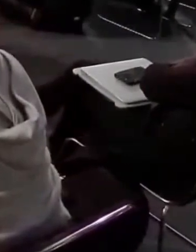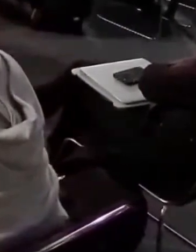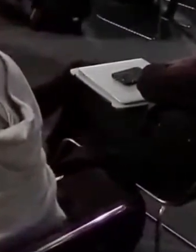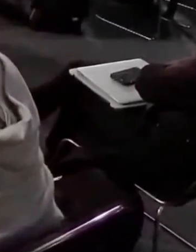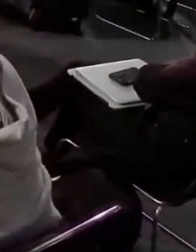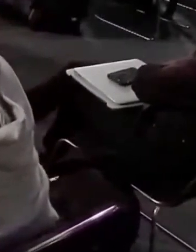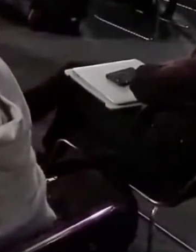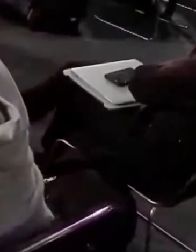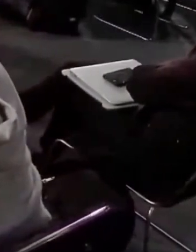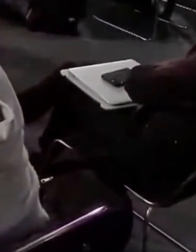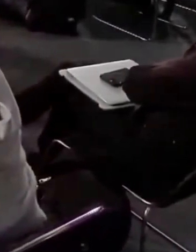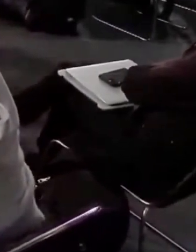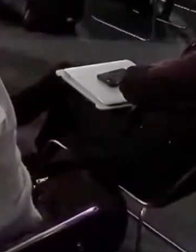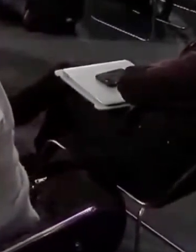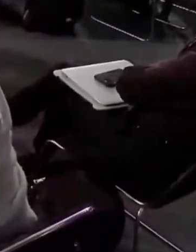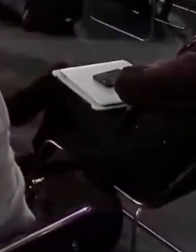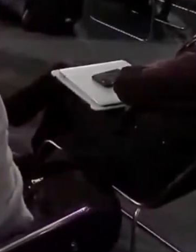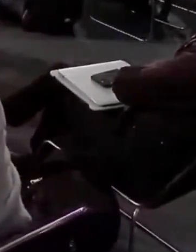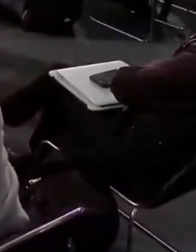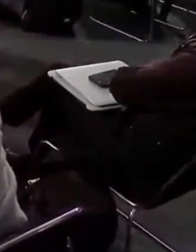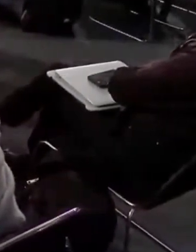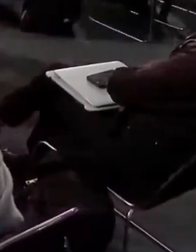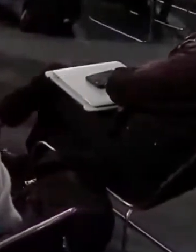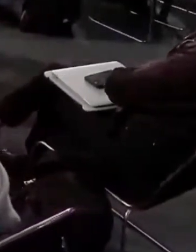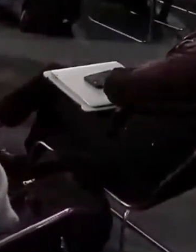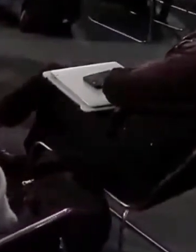general Cárdenas el que inicia